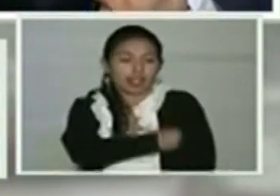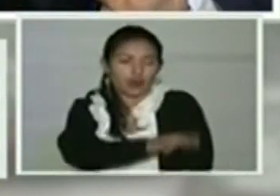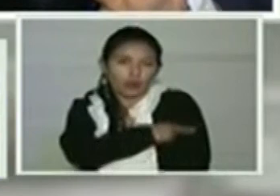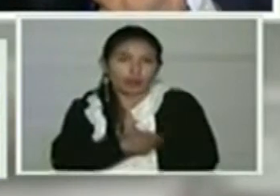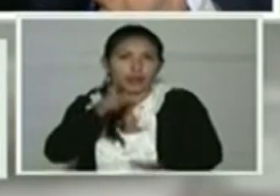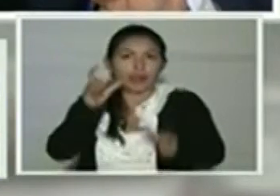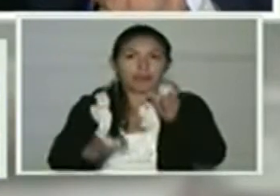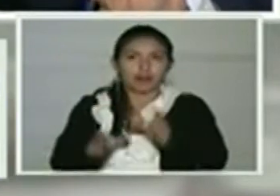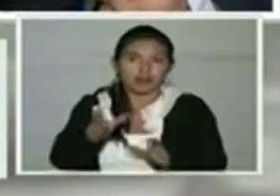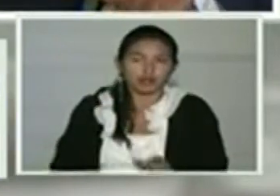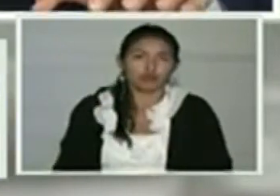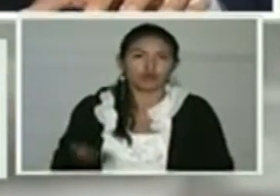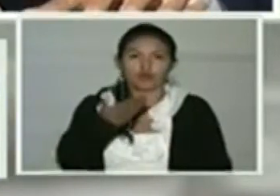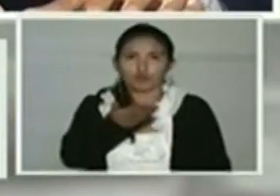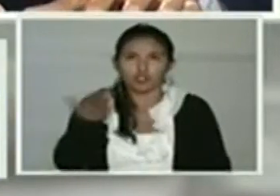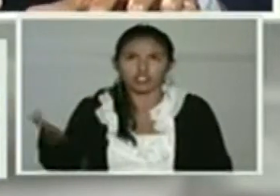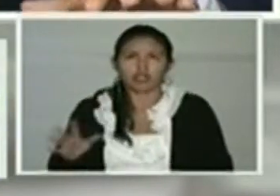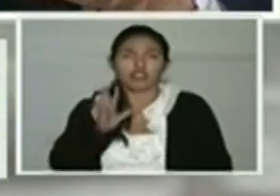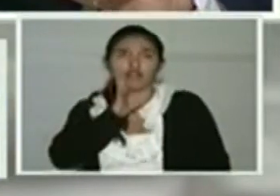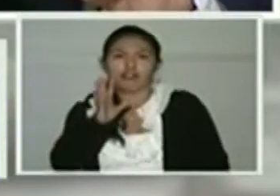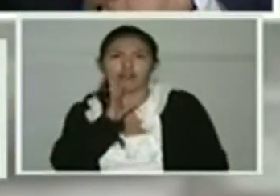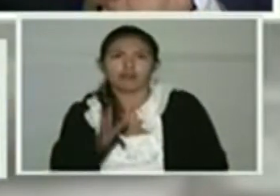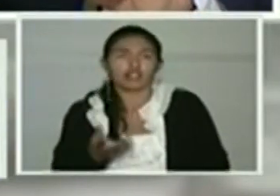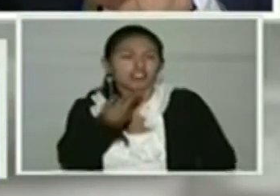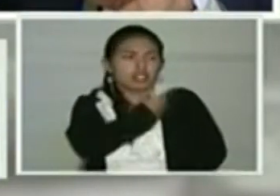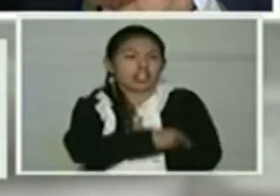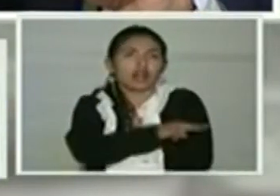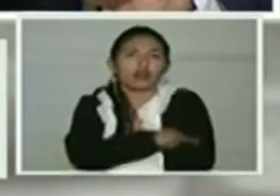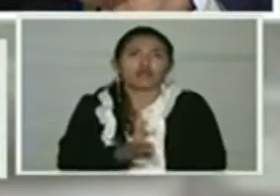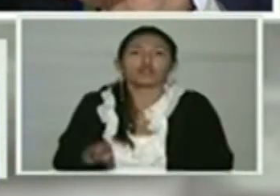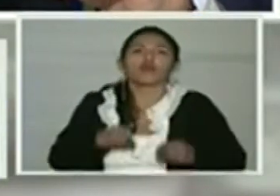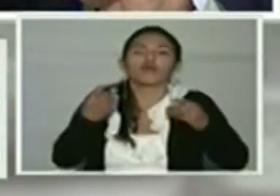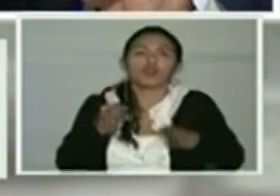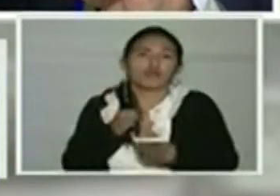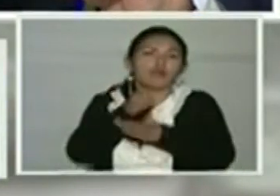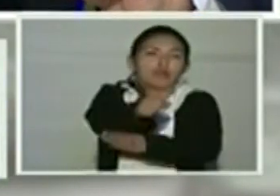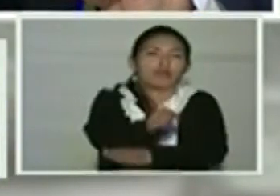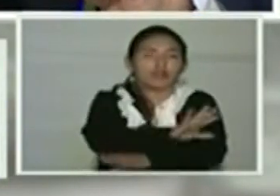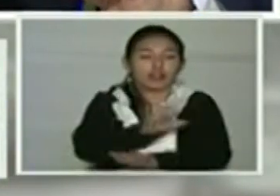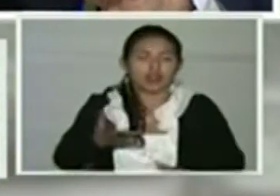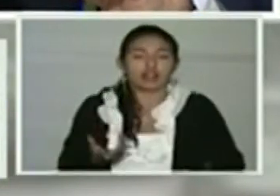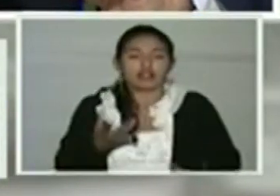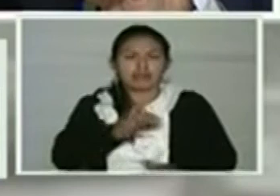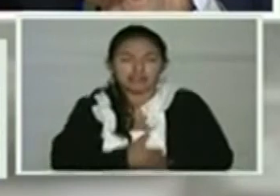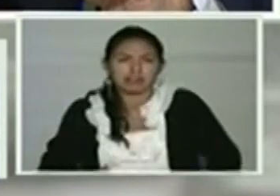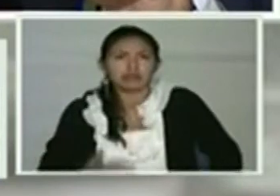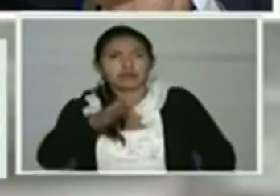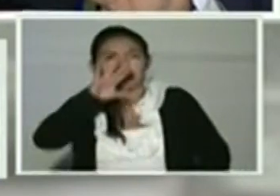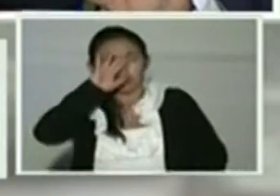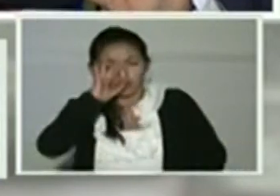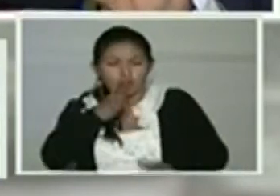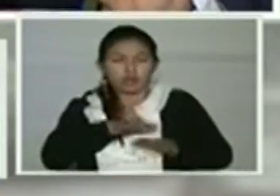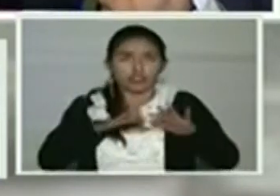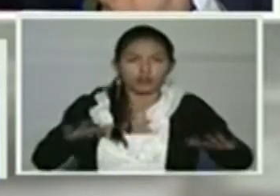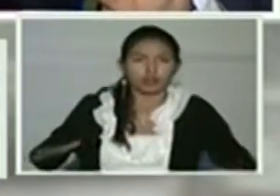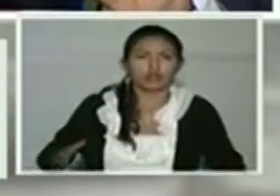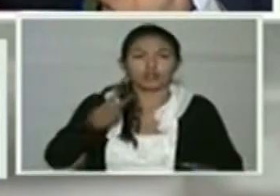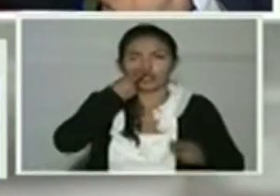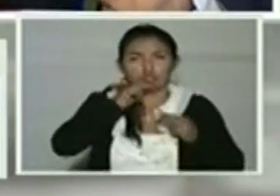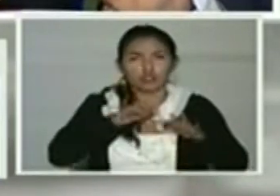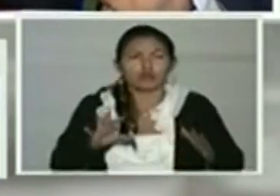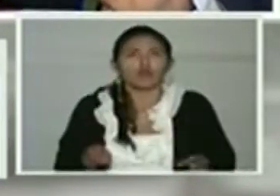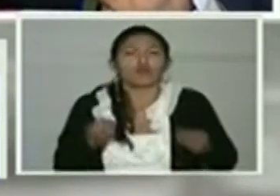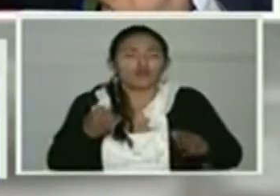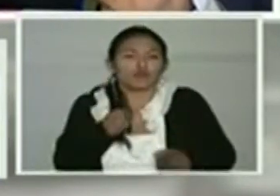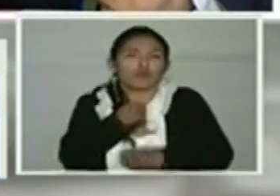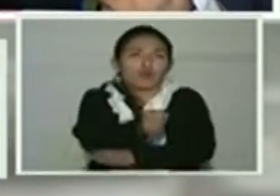cuando ustedes hablan de la salud de qué manera van a combatir la desnutrición crónica la anemia la obesidad infantil de qué